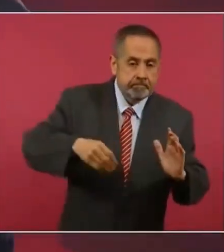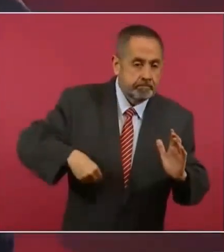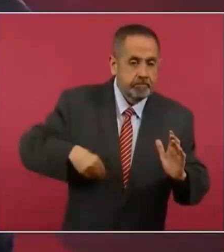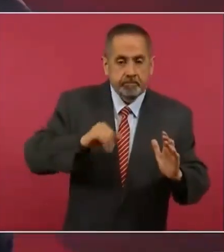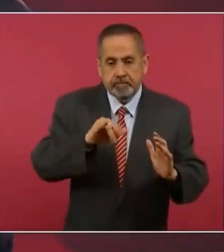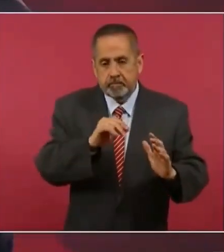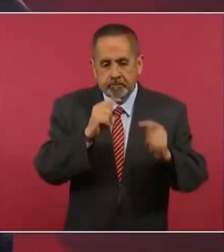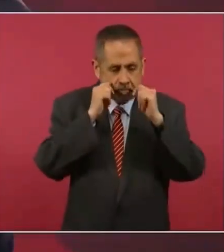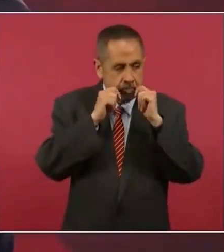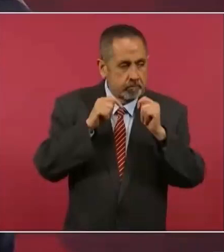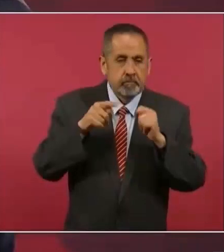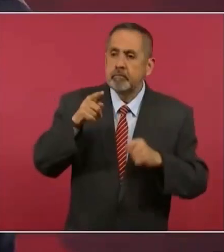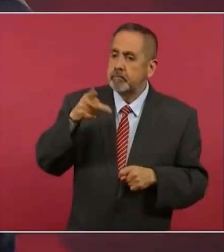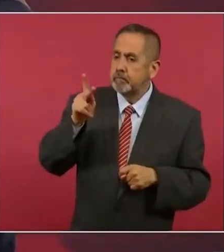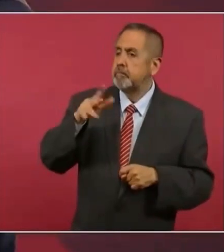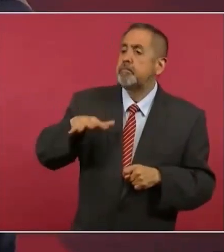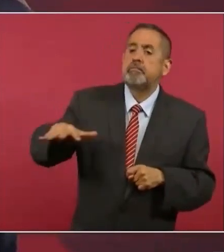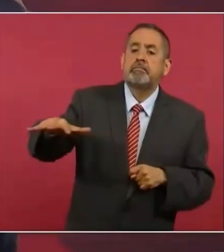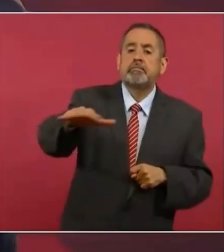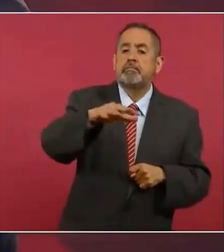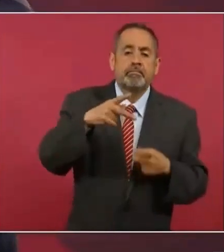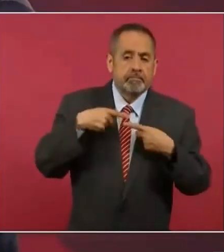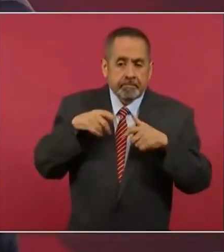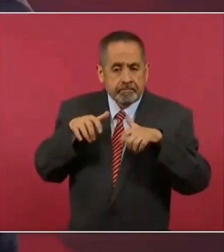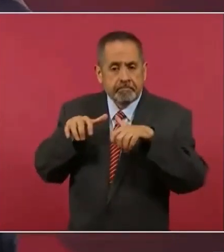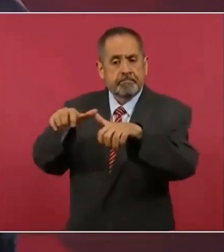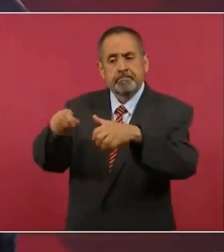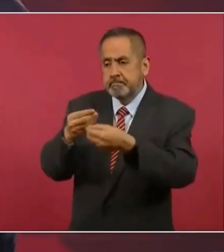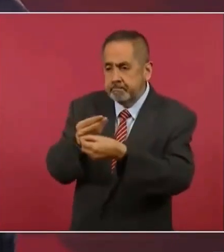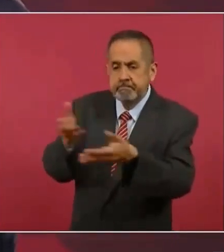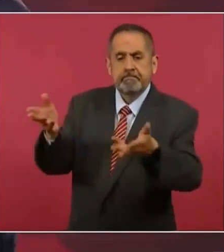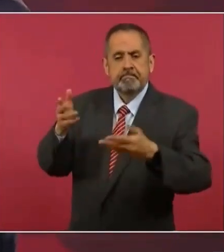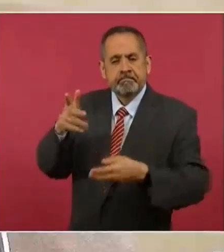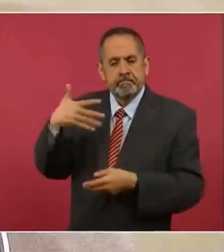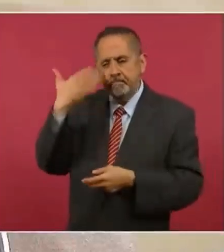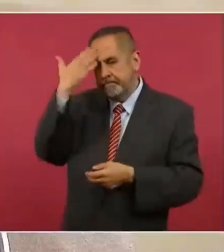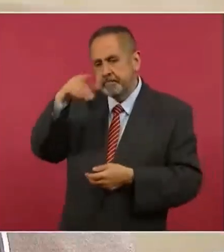por la gente, información